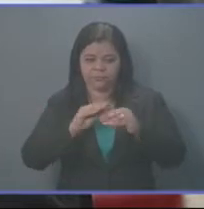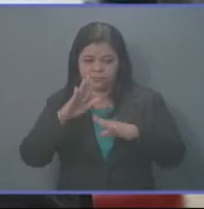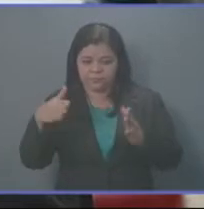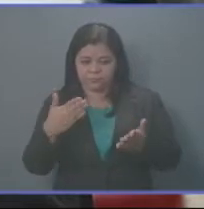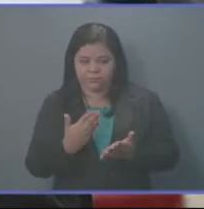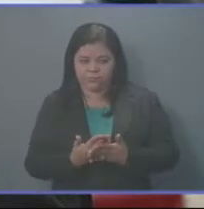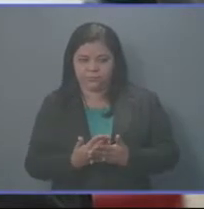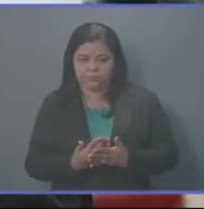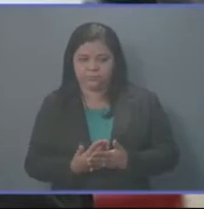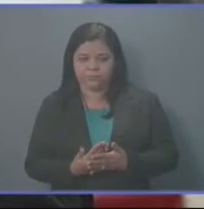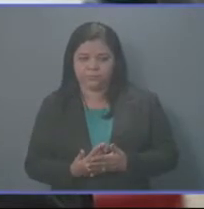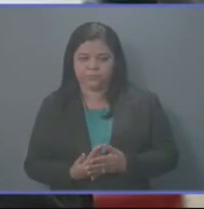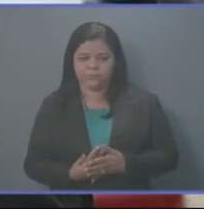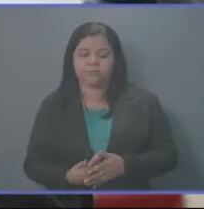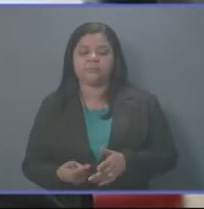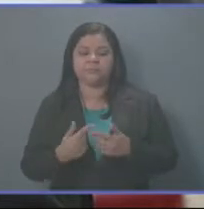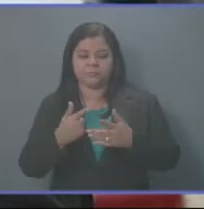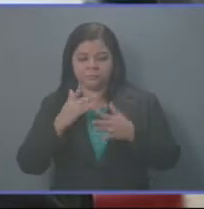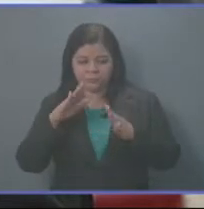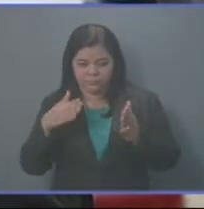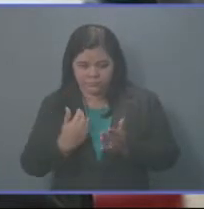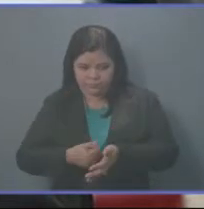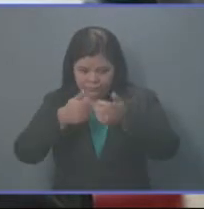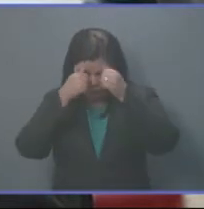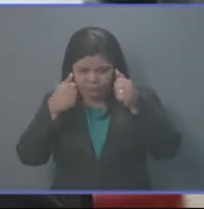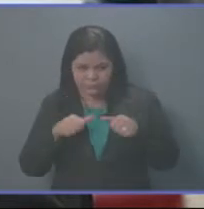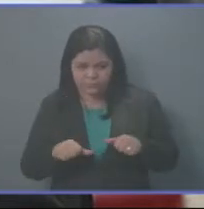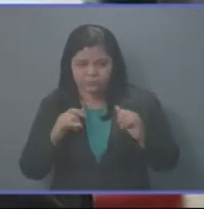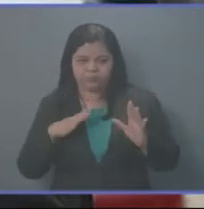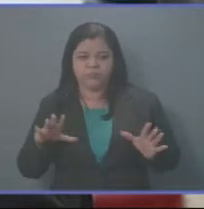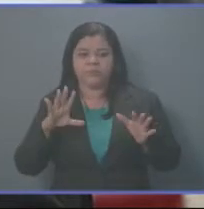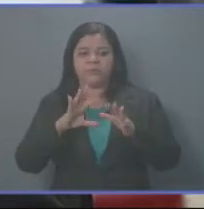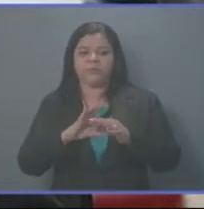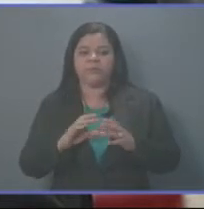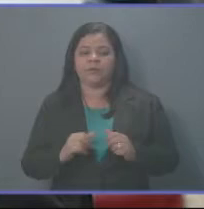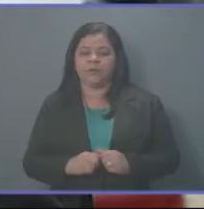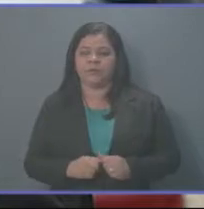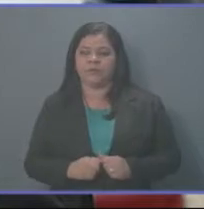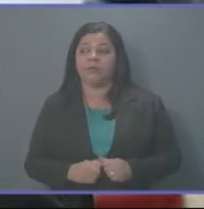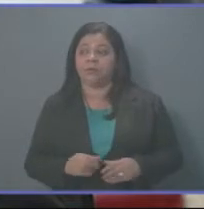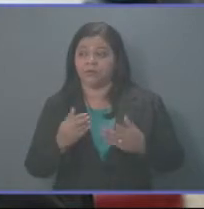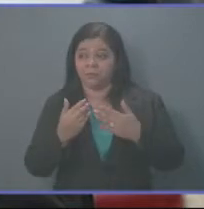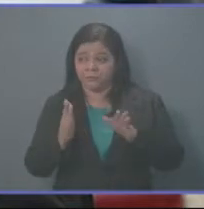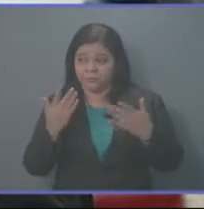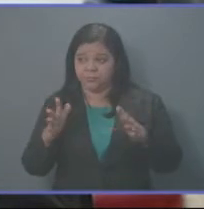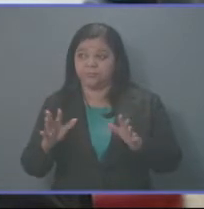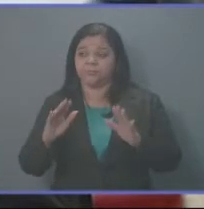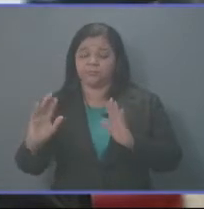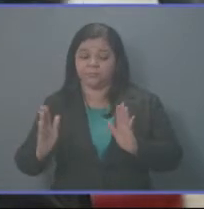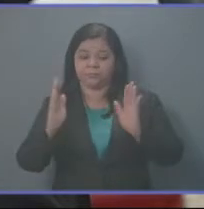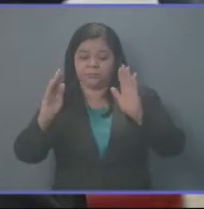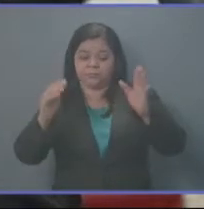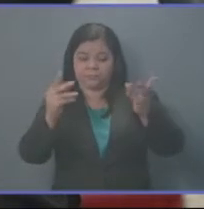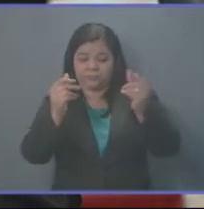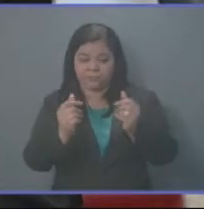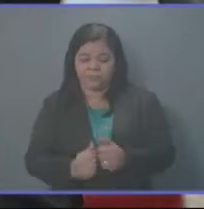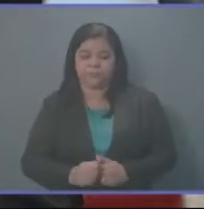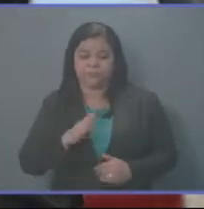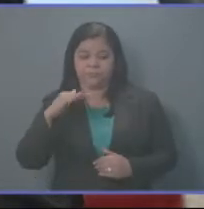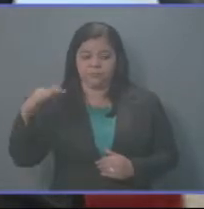e invertir en cada una de las carteras de Estado que siguen deficientes de cara al presupuesto de la